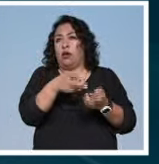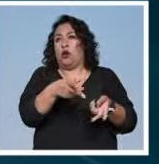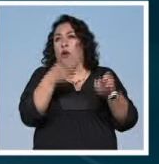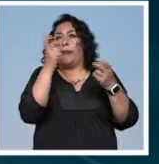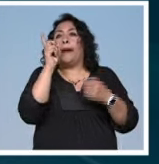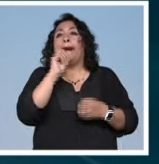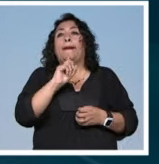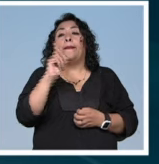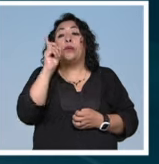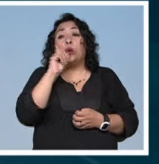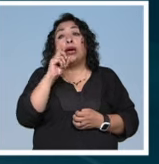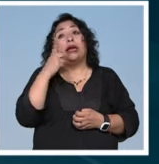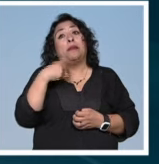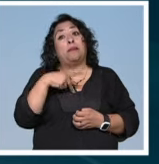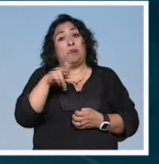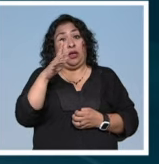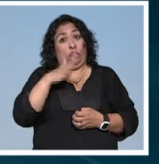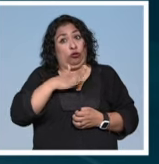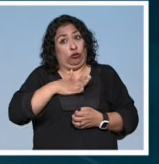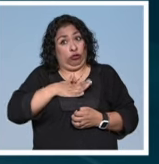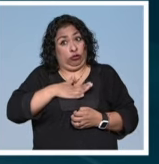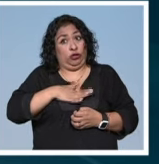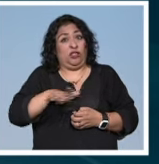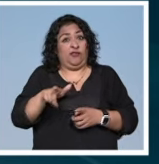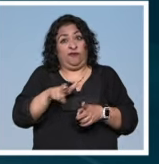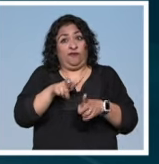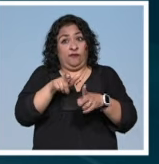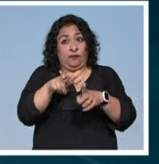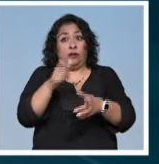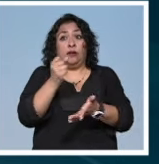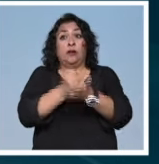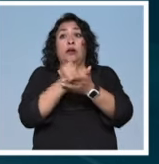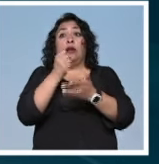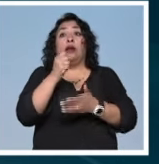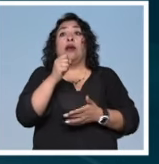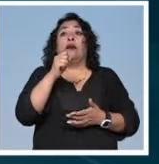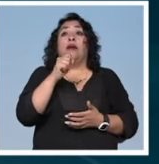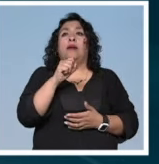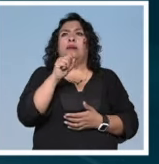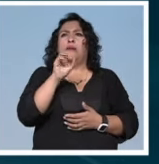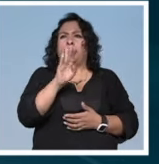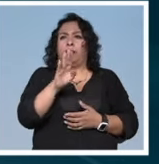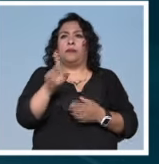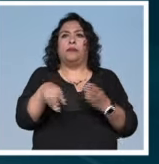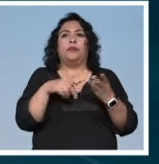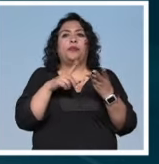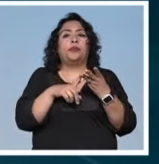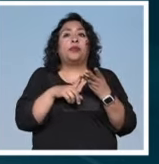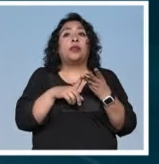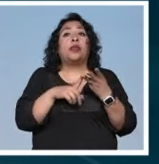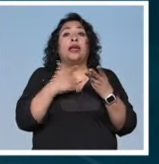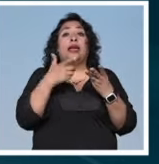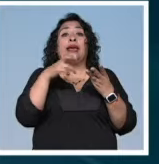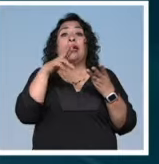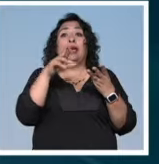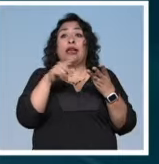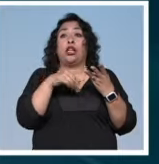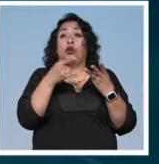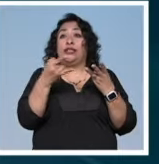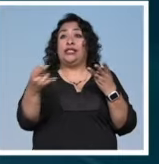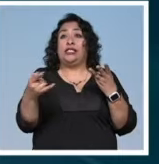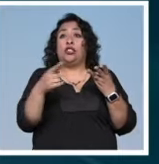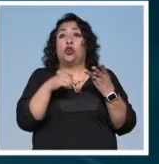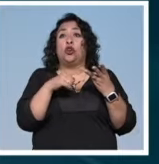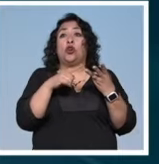las mujeres. Sin embargo, la justicia va tras él. Publica Ediciones B. Género e historia,